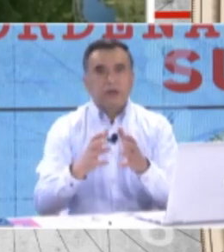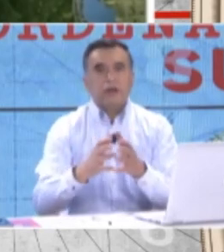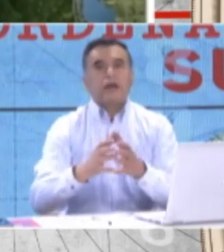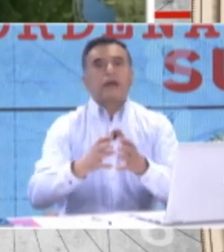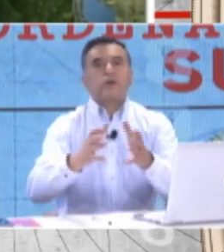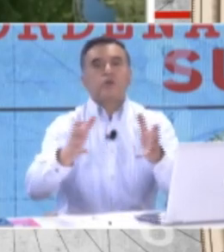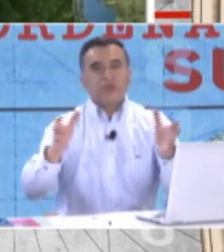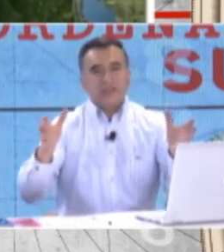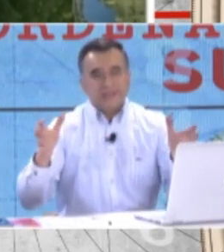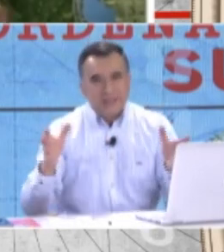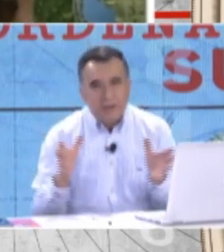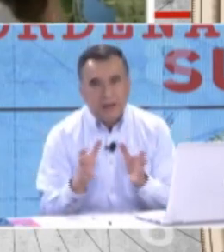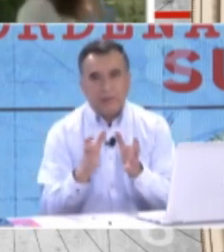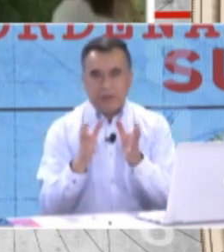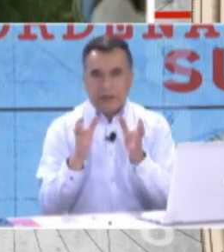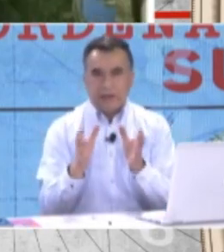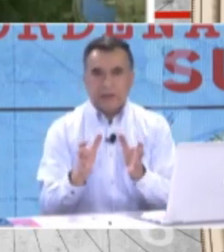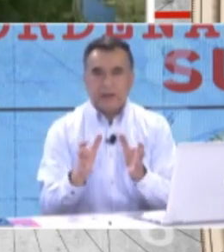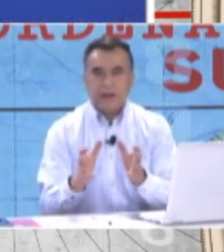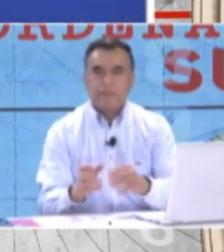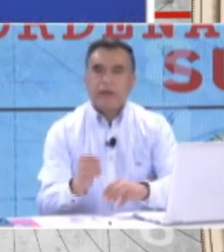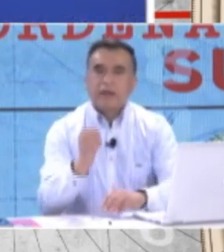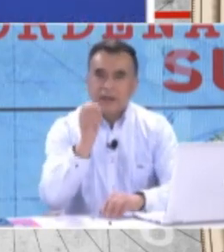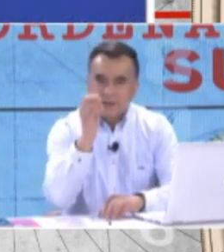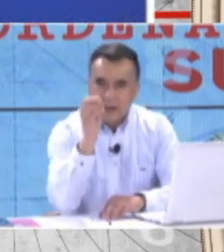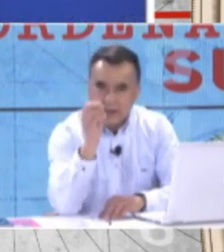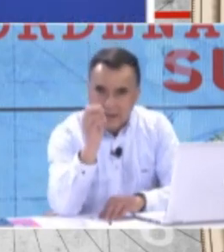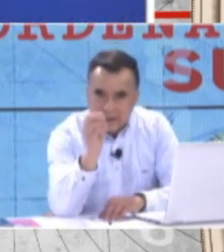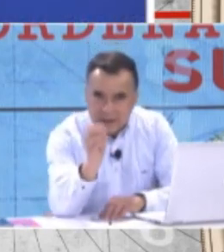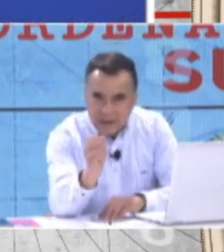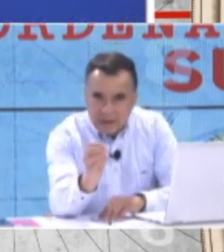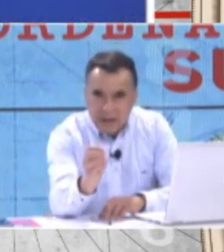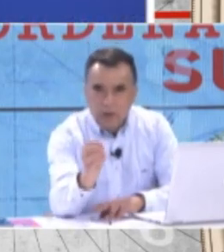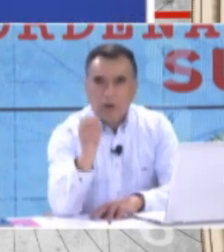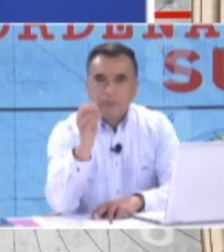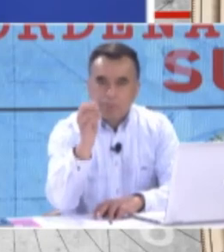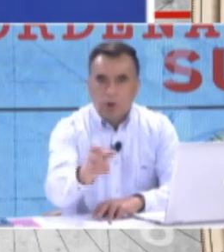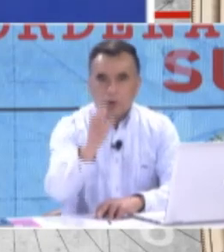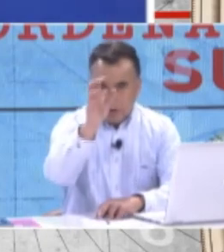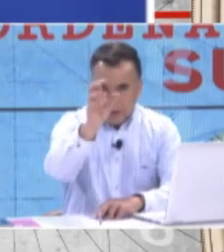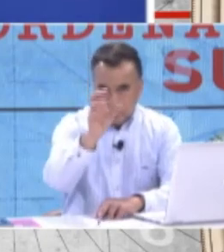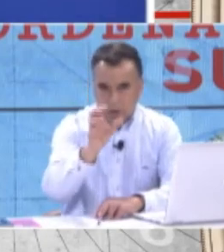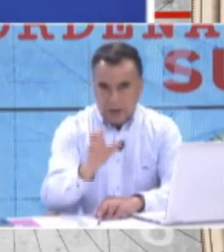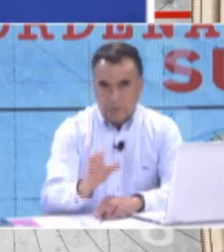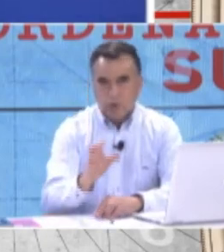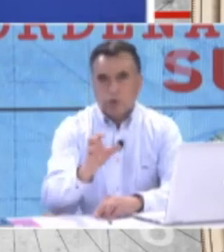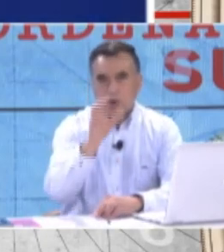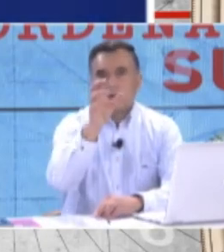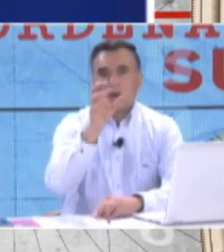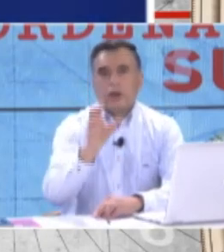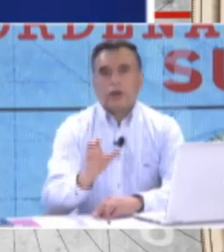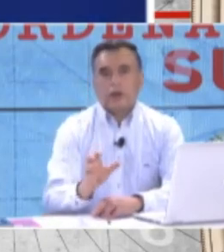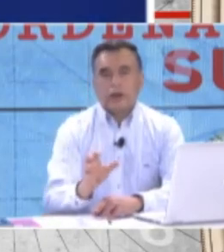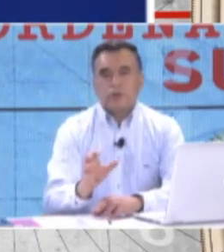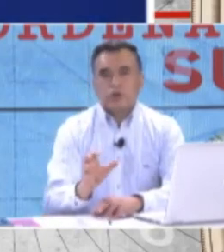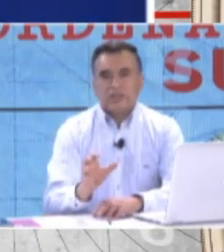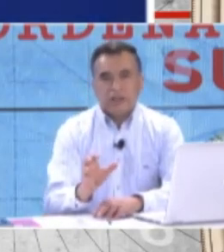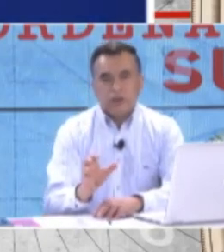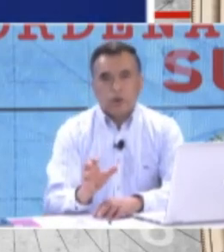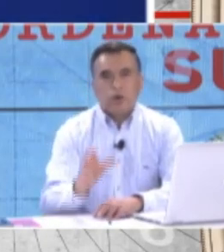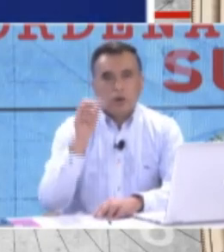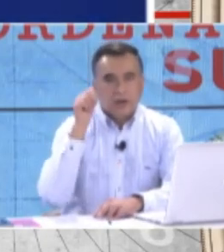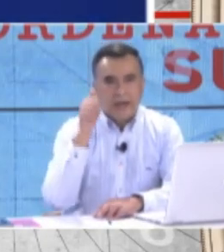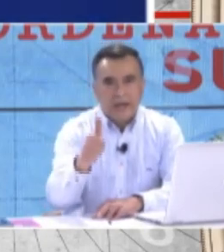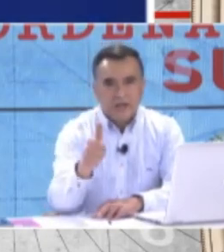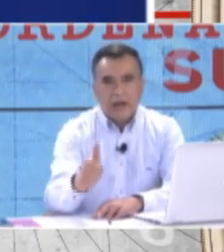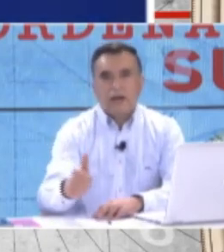de vivir en un sistema capitalista que está caracterizado por esto que hemos